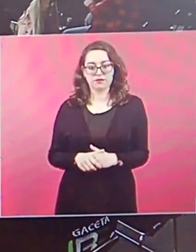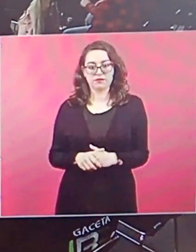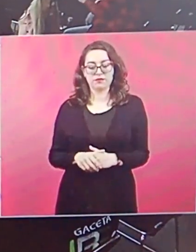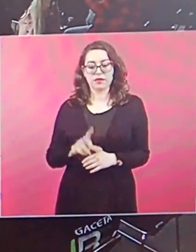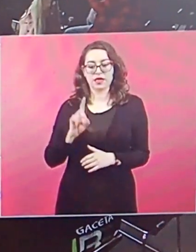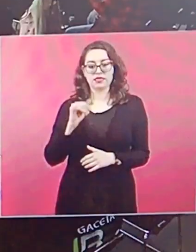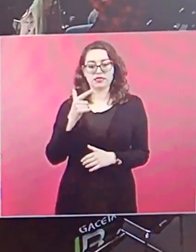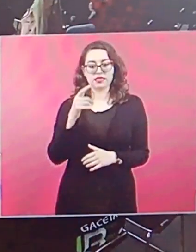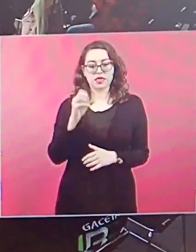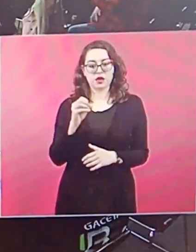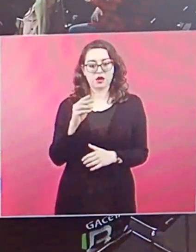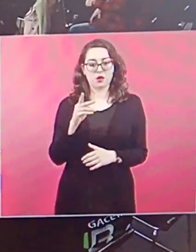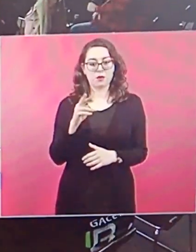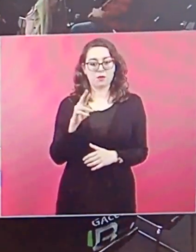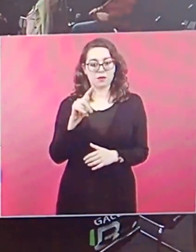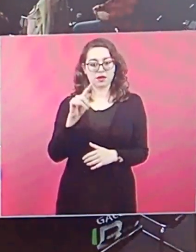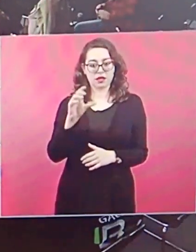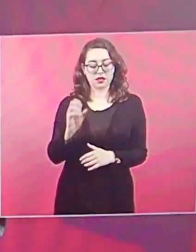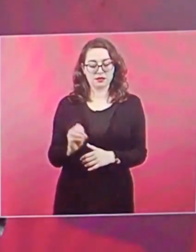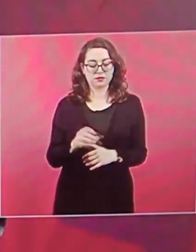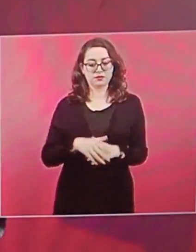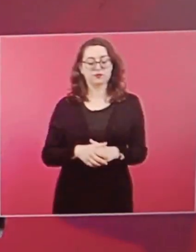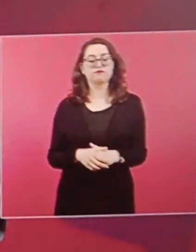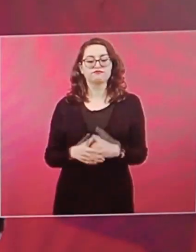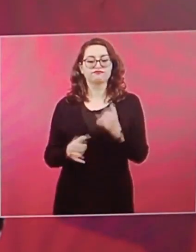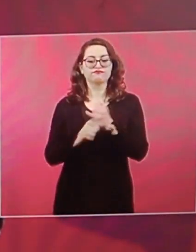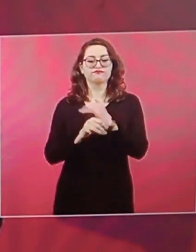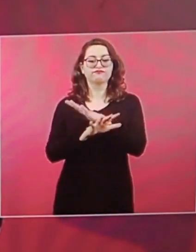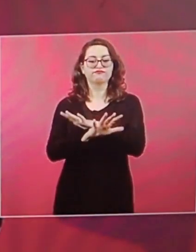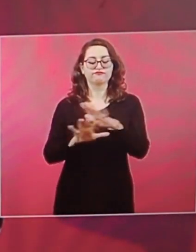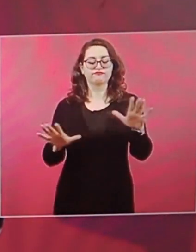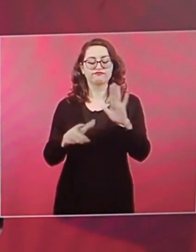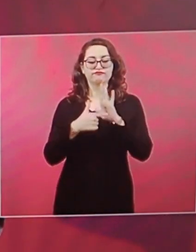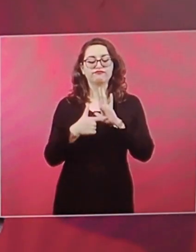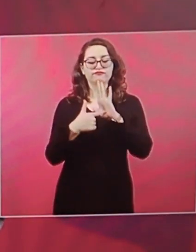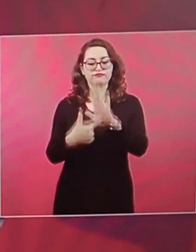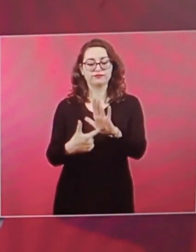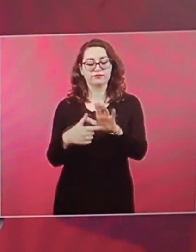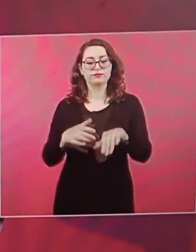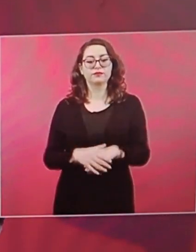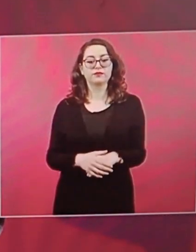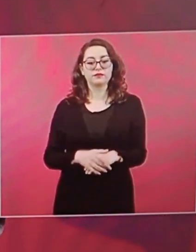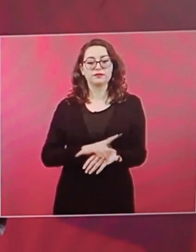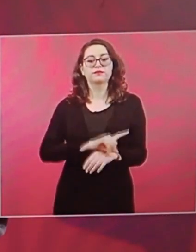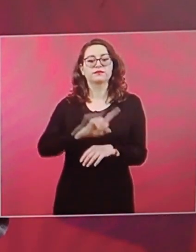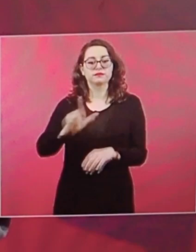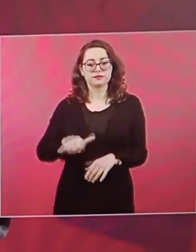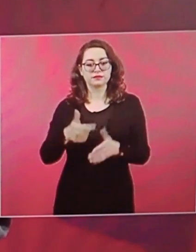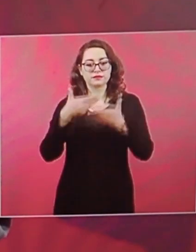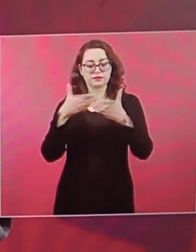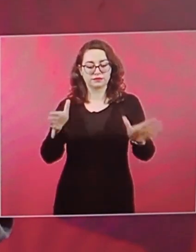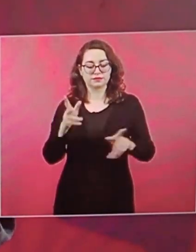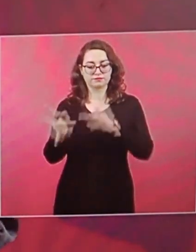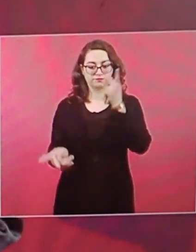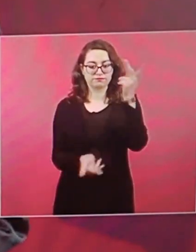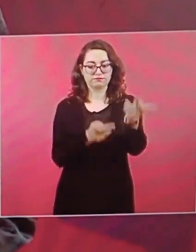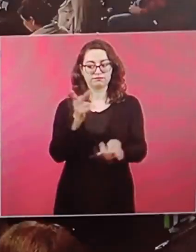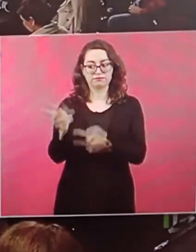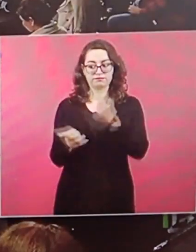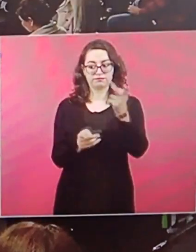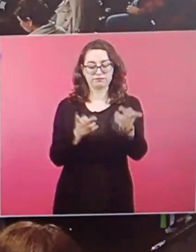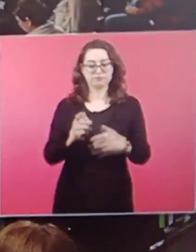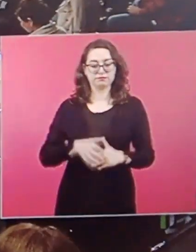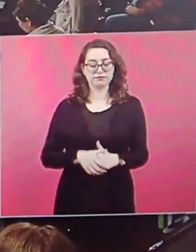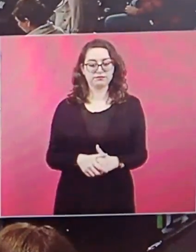Prieto, va a informarnos. Diego Prieto. Y luego ya abrimos para... Estuvo como